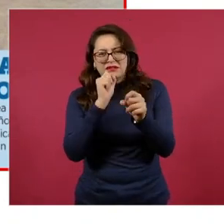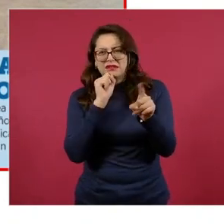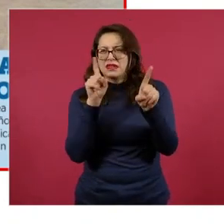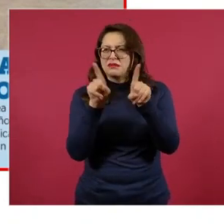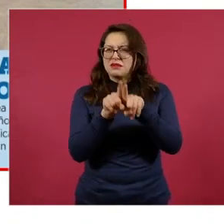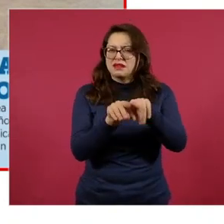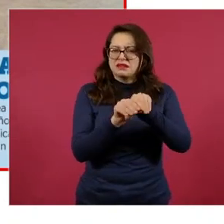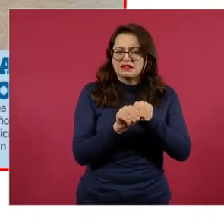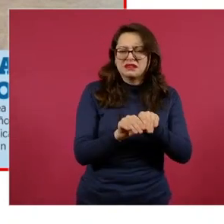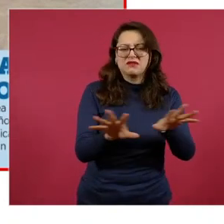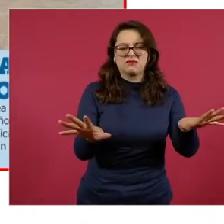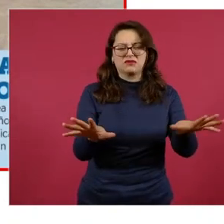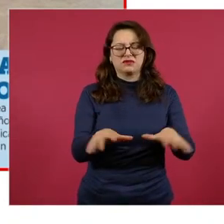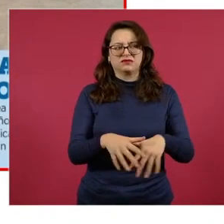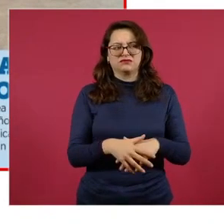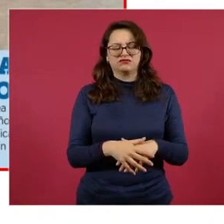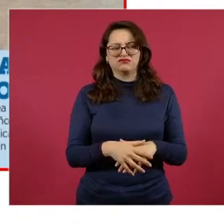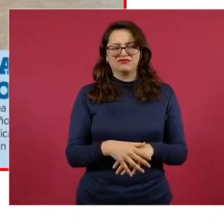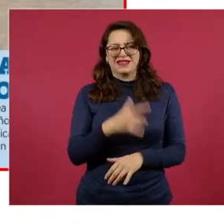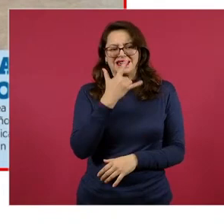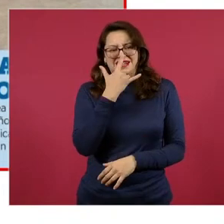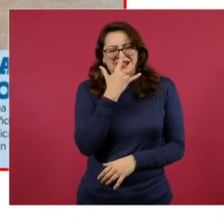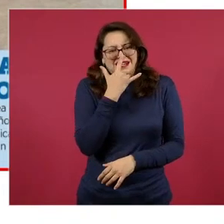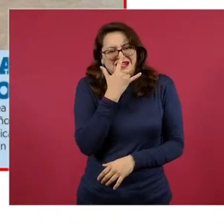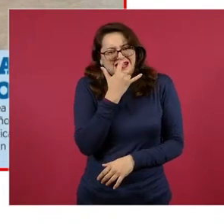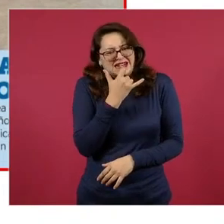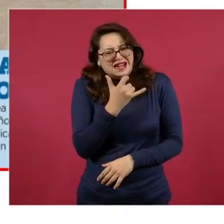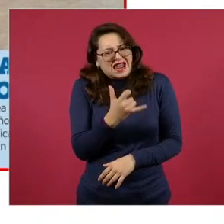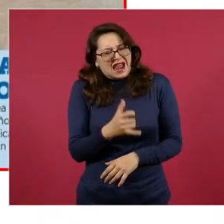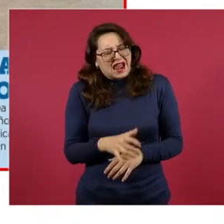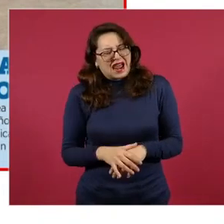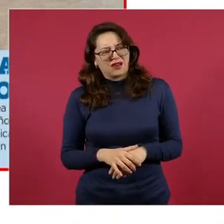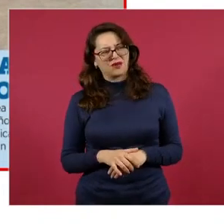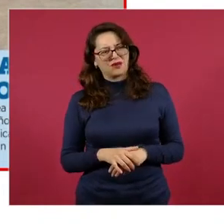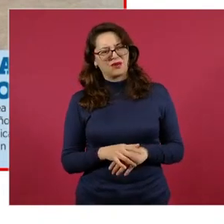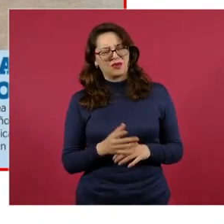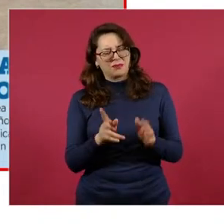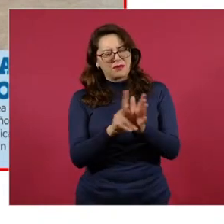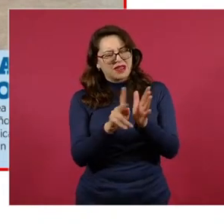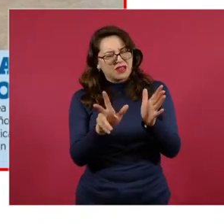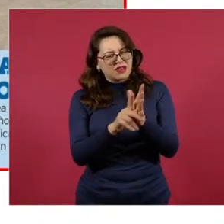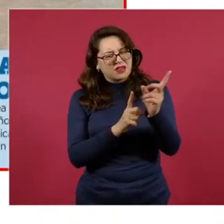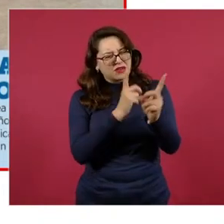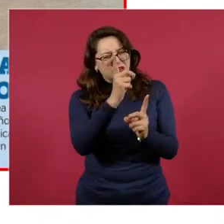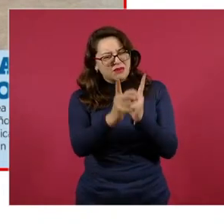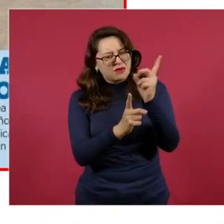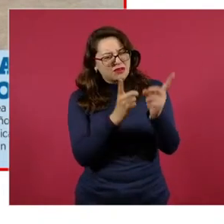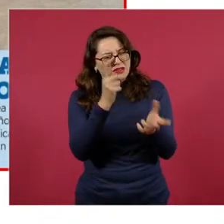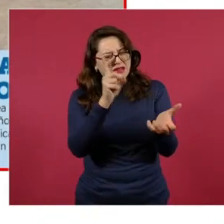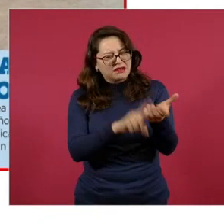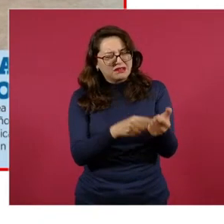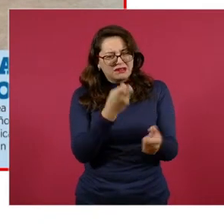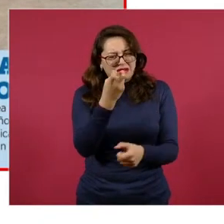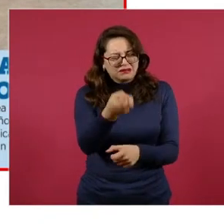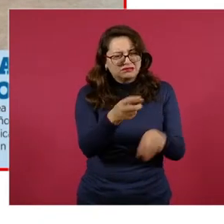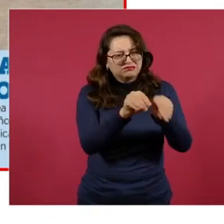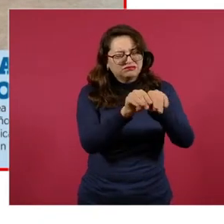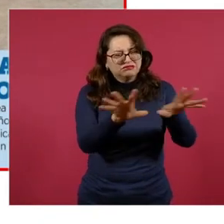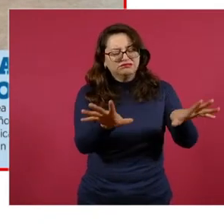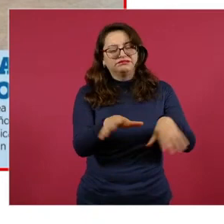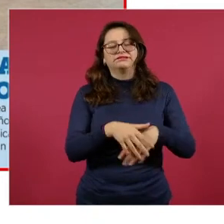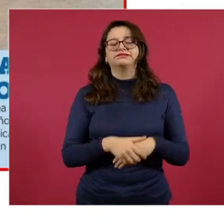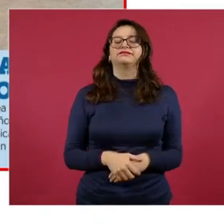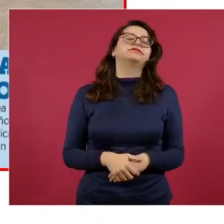¿No les parece un poco extraño, una extraña campaña de desinformación? Lo que es verdad, lo que